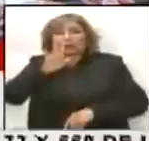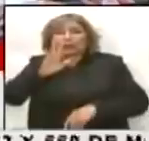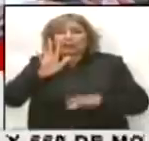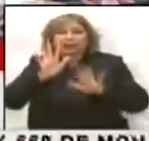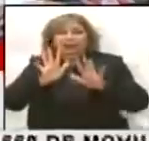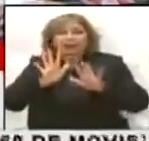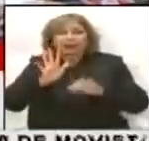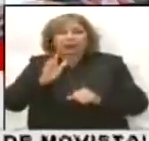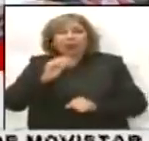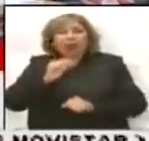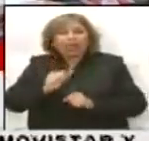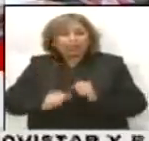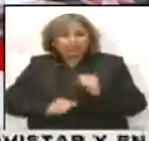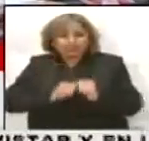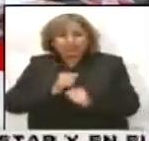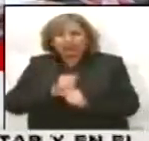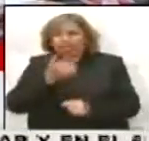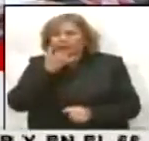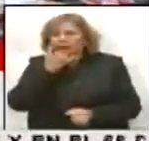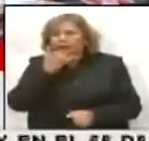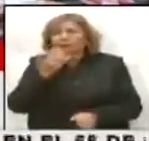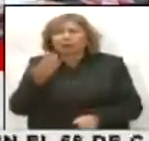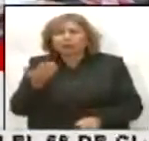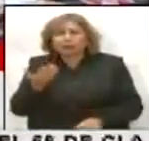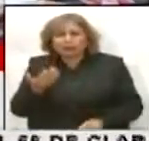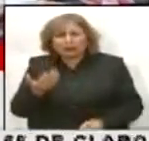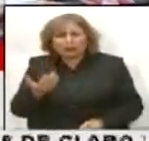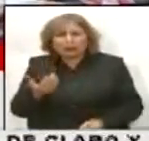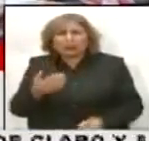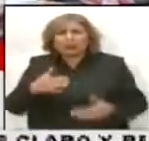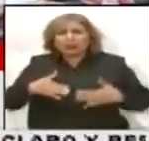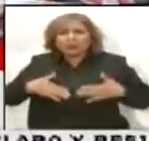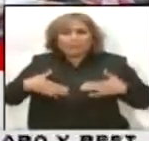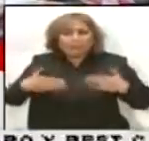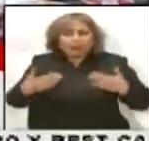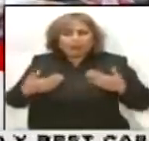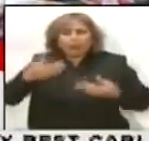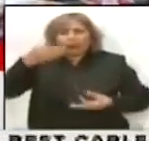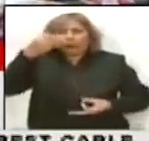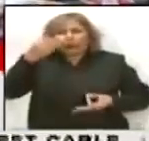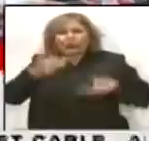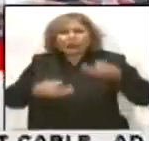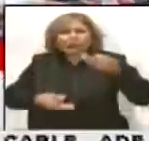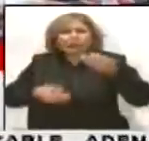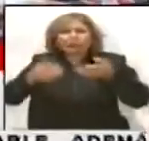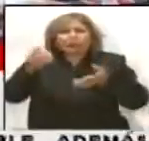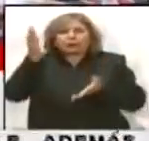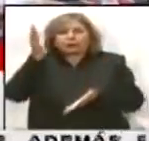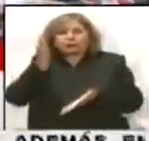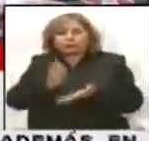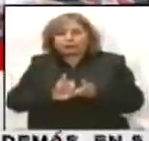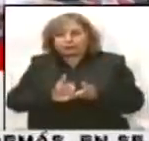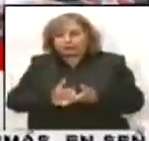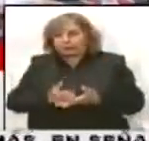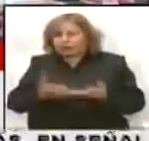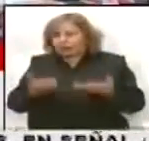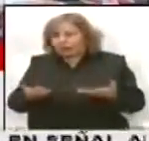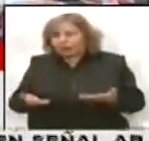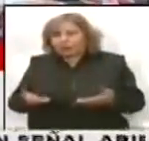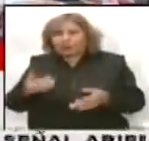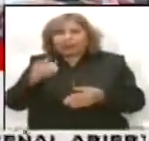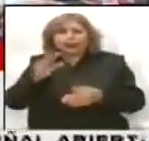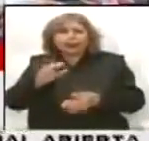el año pasado, ¿qué pasó con mamá Angélica? ¿Sabe qué? Ella pudo, en el Poder Judicial, obtener una sentencia por el caso Cabitos. Es decir, el